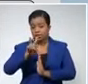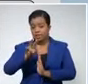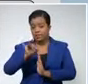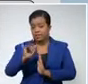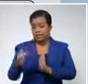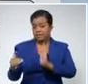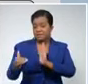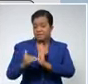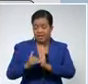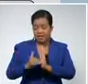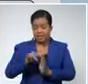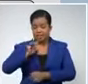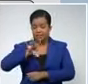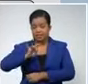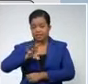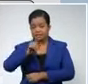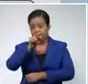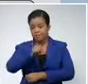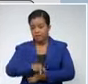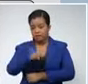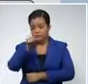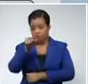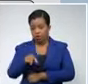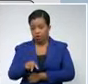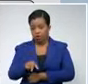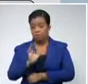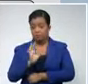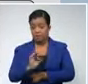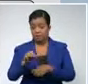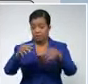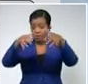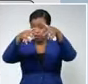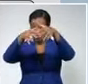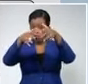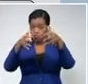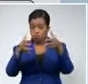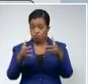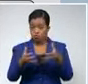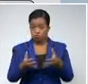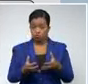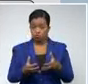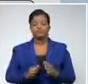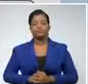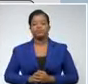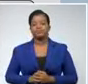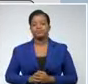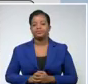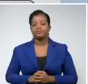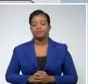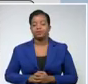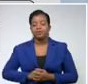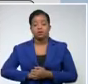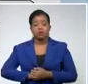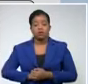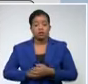10.627.015 casos en el mundo. Ahí las gráficas lo demuestran. Si quiere